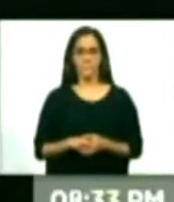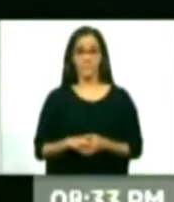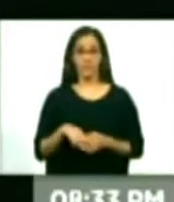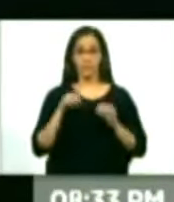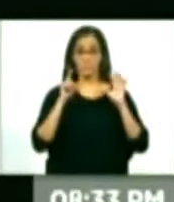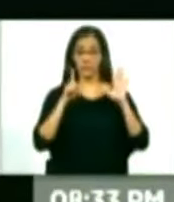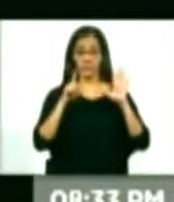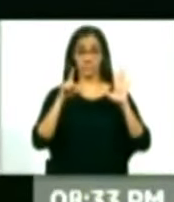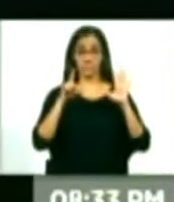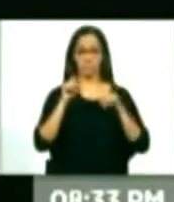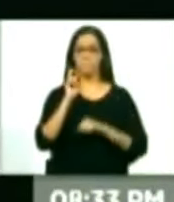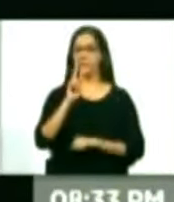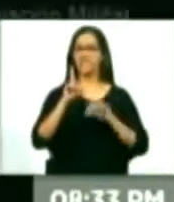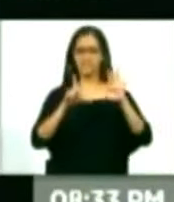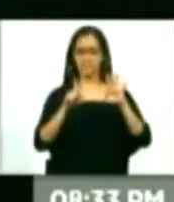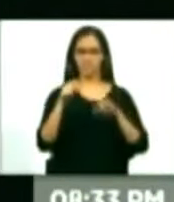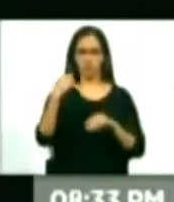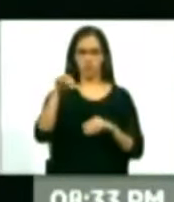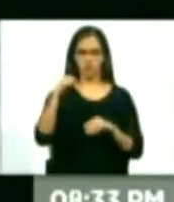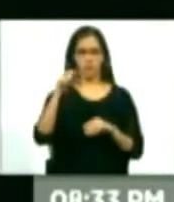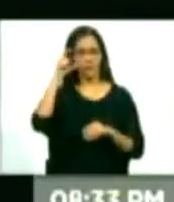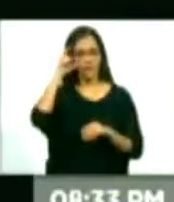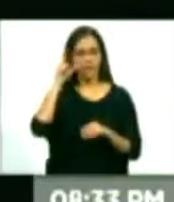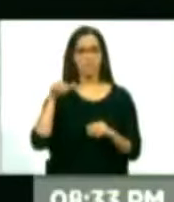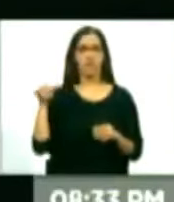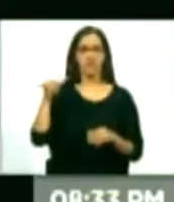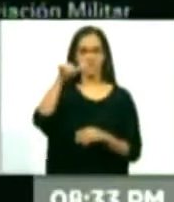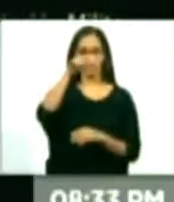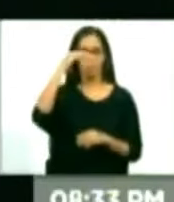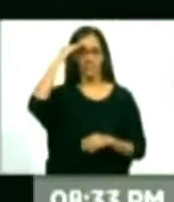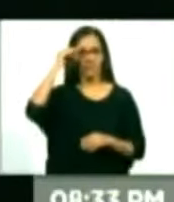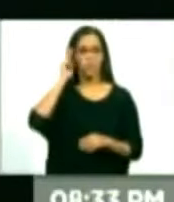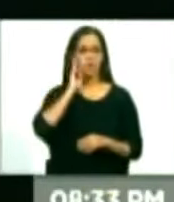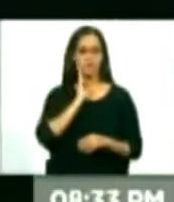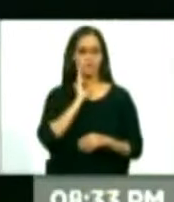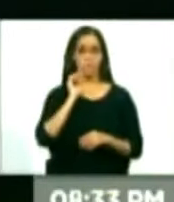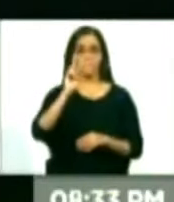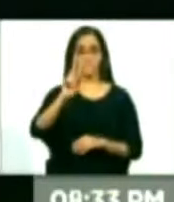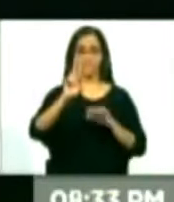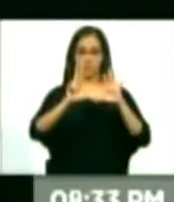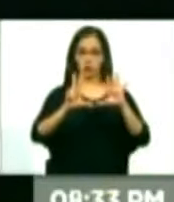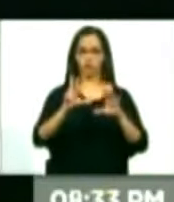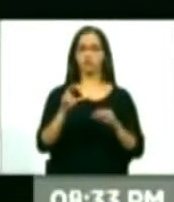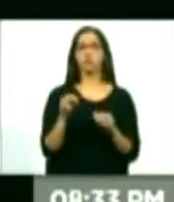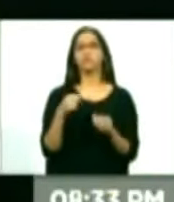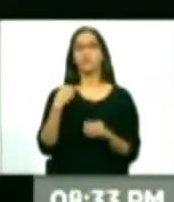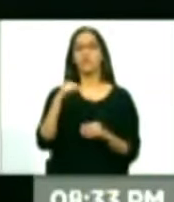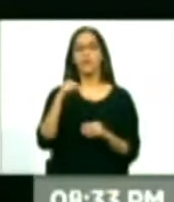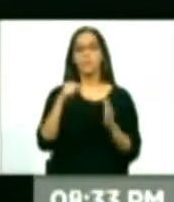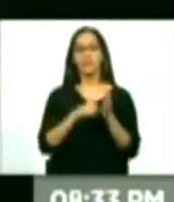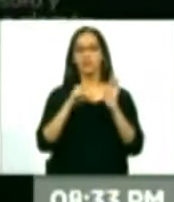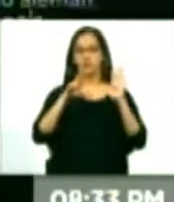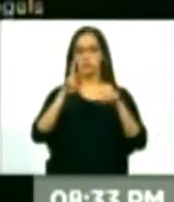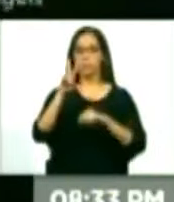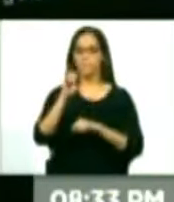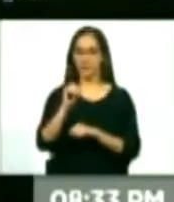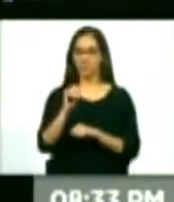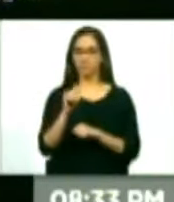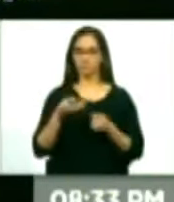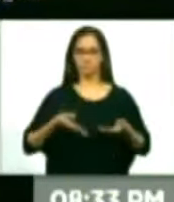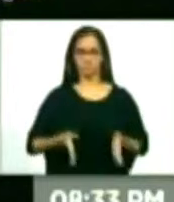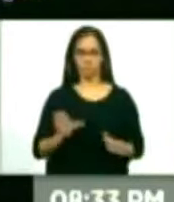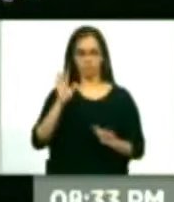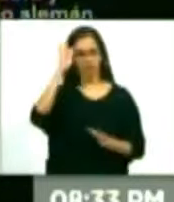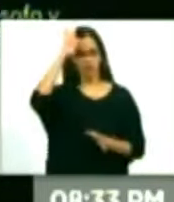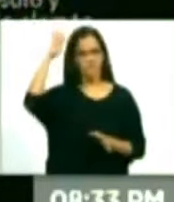27 de noviembre, Día de la Aviación Militar Bolivariana. 28 de noviembre de 1820, hace 200 años, nace el filósofo y